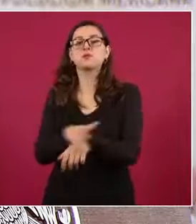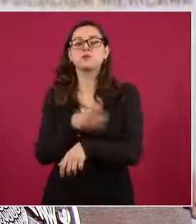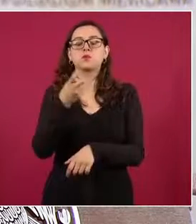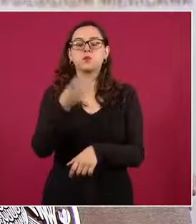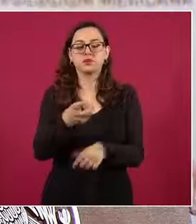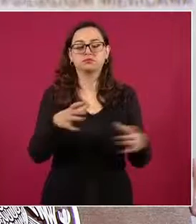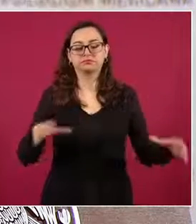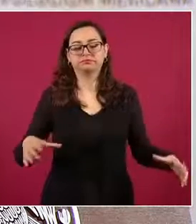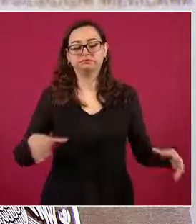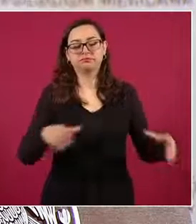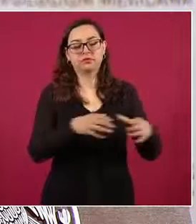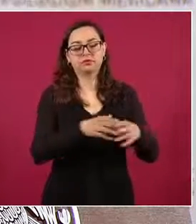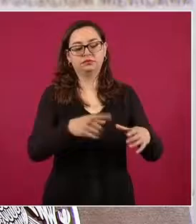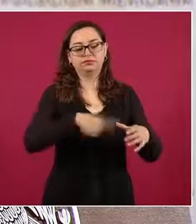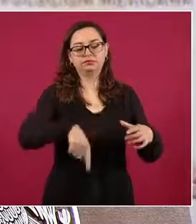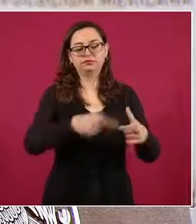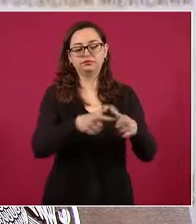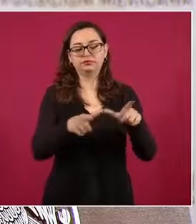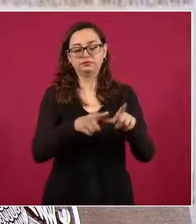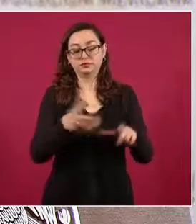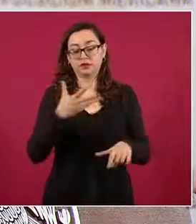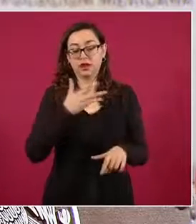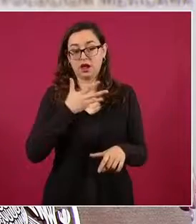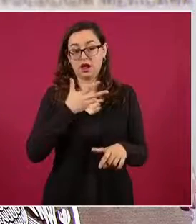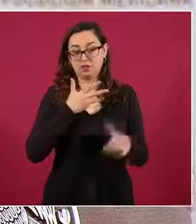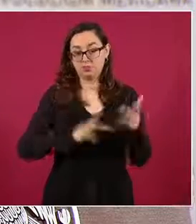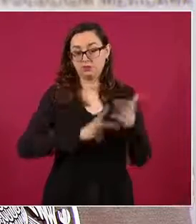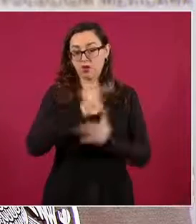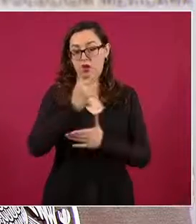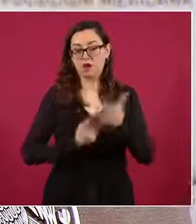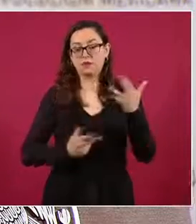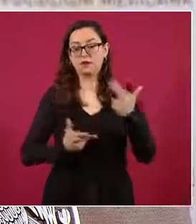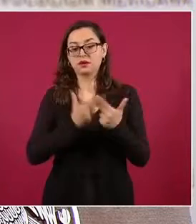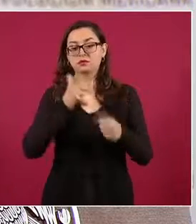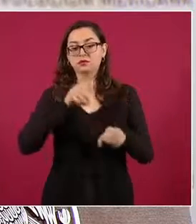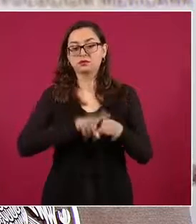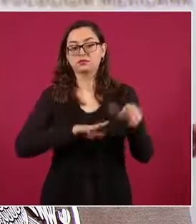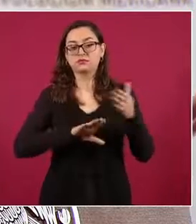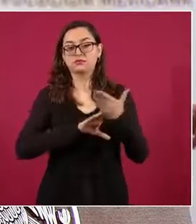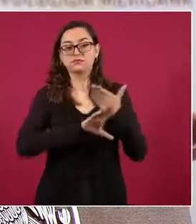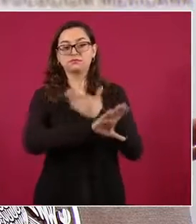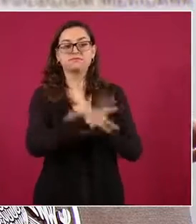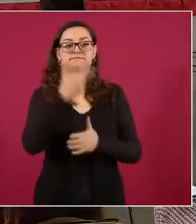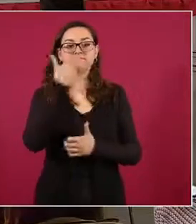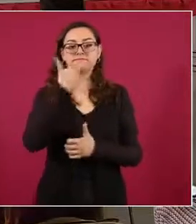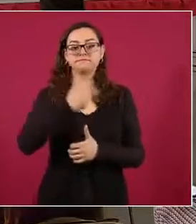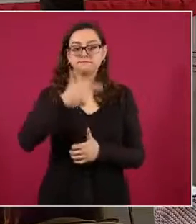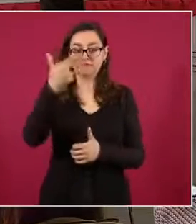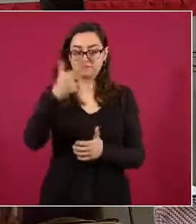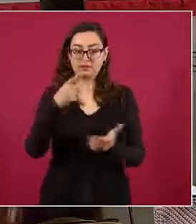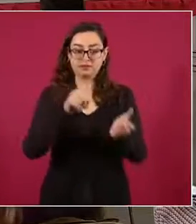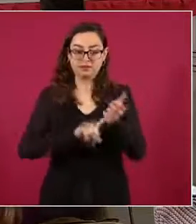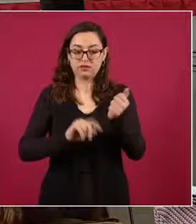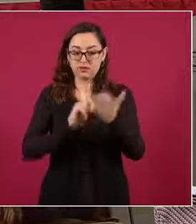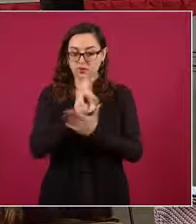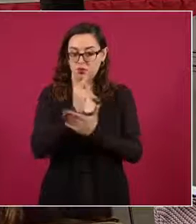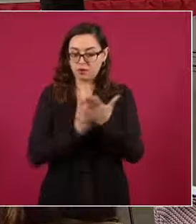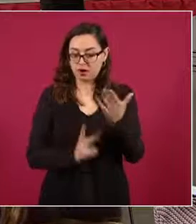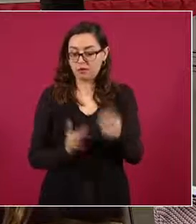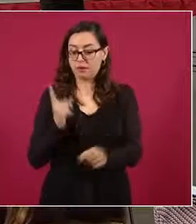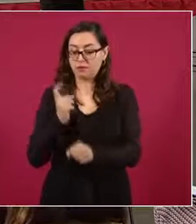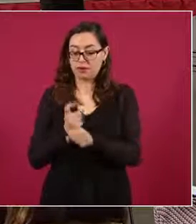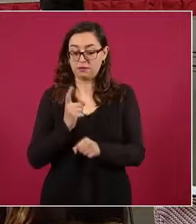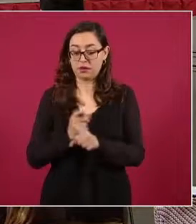Adicciones estableció un programa nacional de prevención del suicidio que incorpora acciones de detección temprana en el primer nivel de